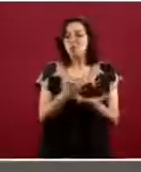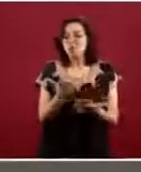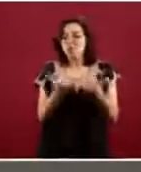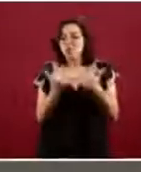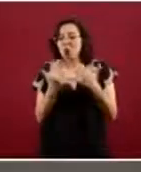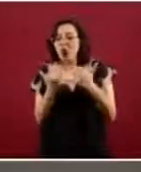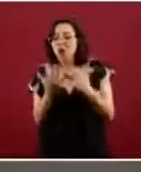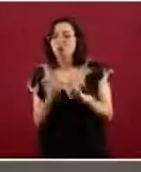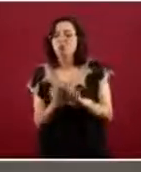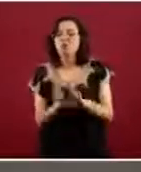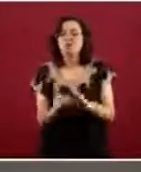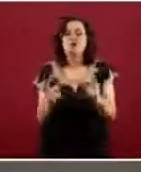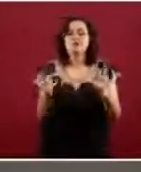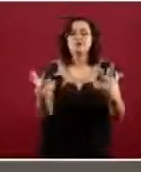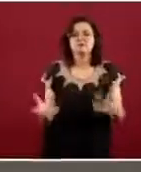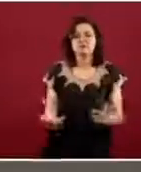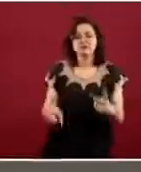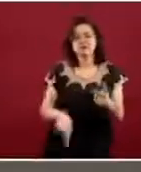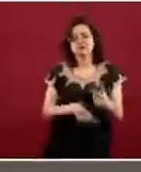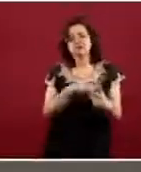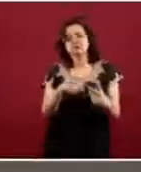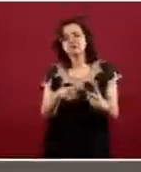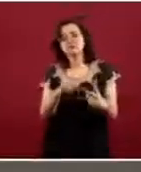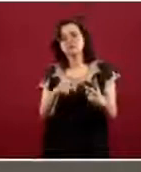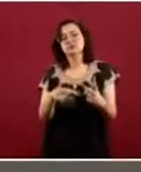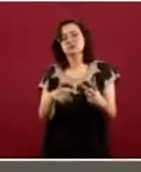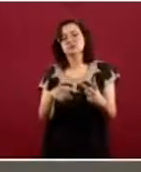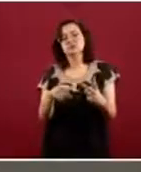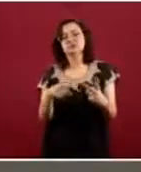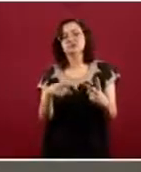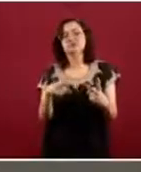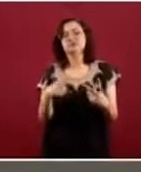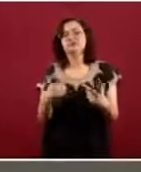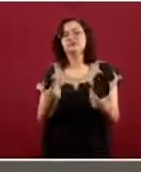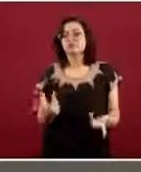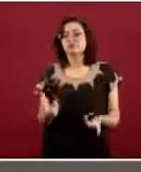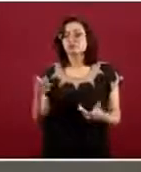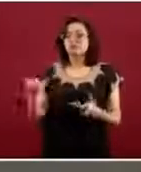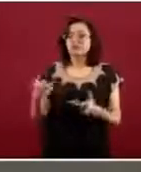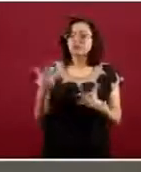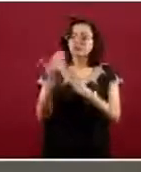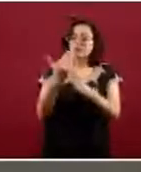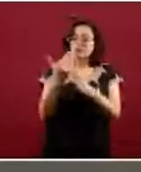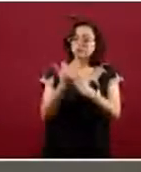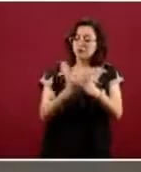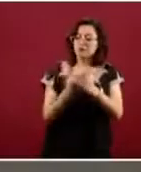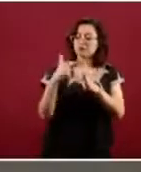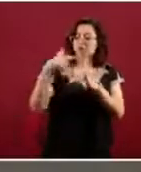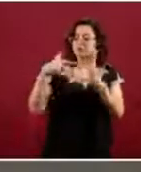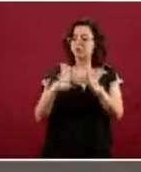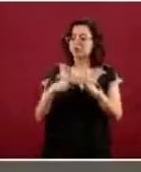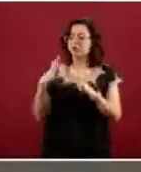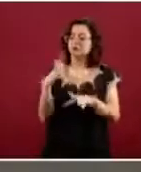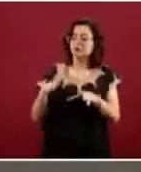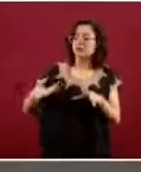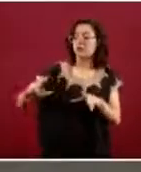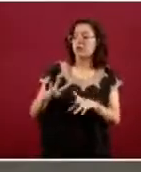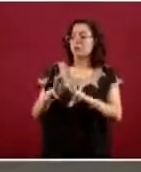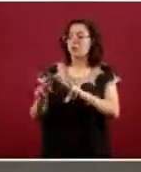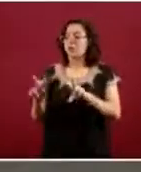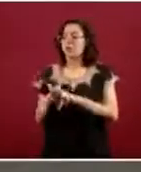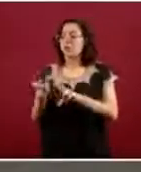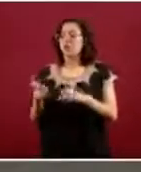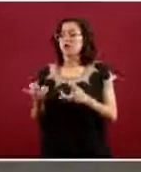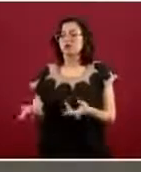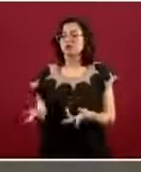manos? La segunda es qué protocolos están planeados o cuáles sugiere que se adopten en lugares donde hay población vulnerable,